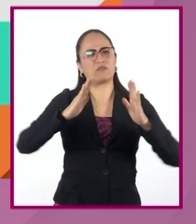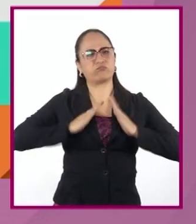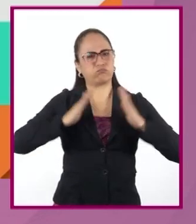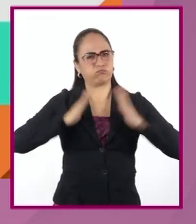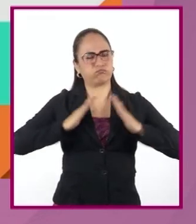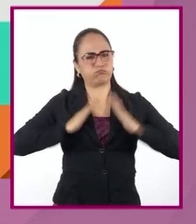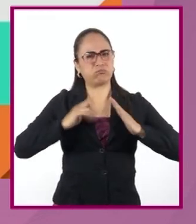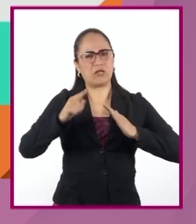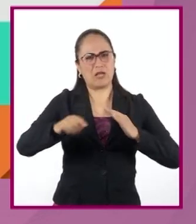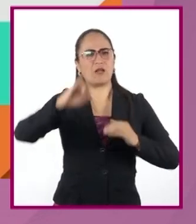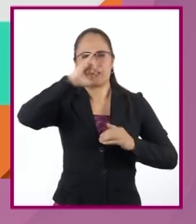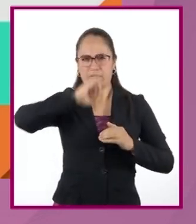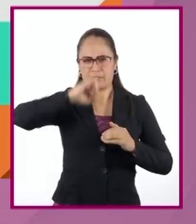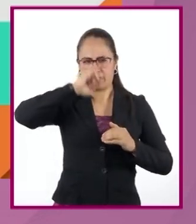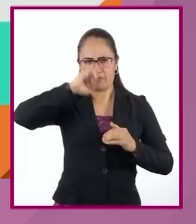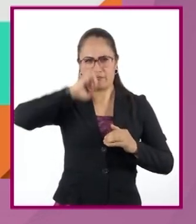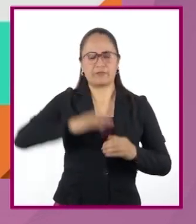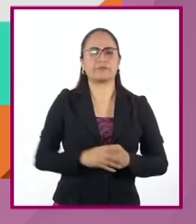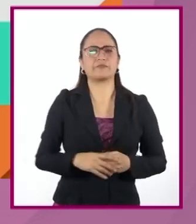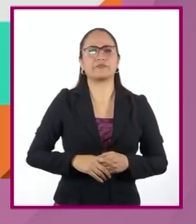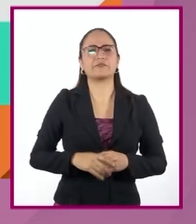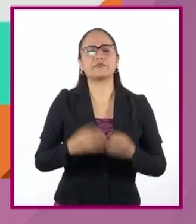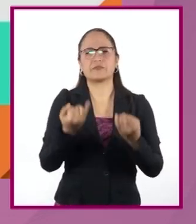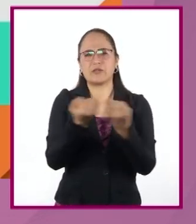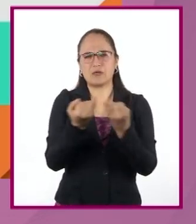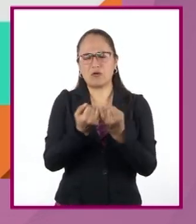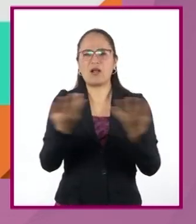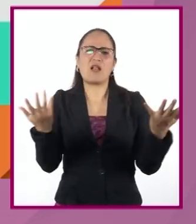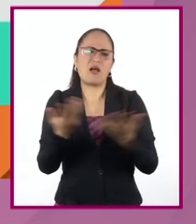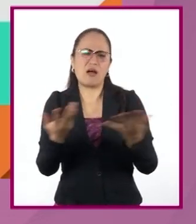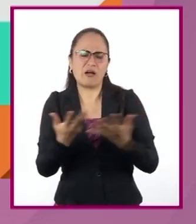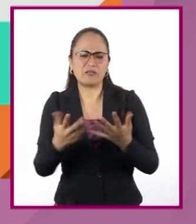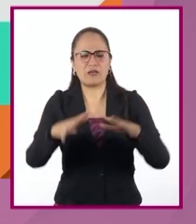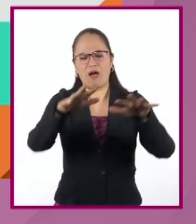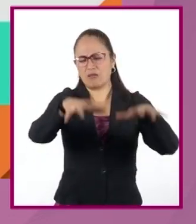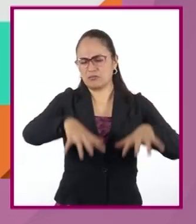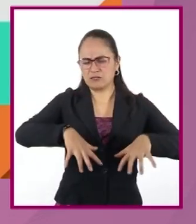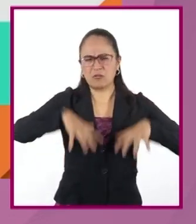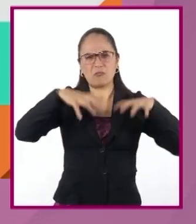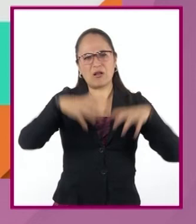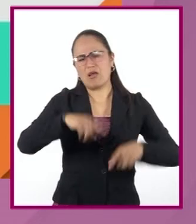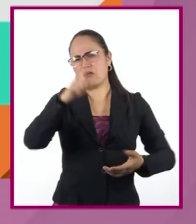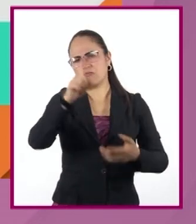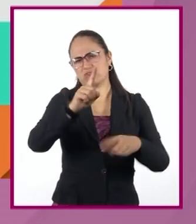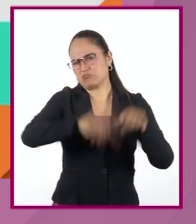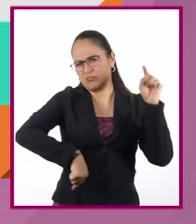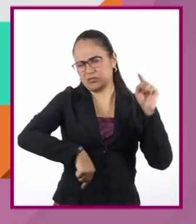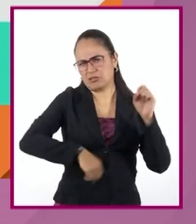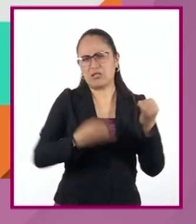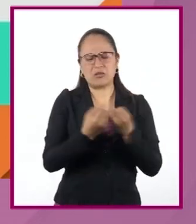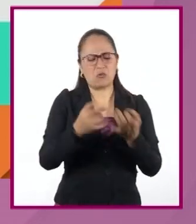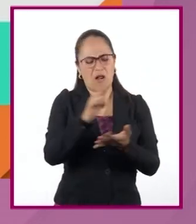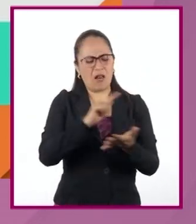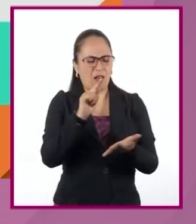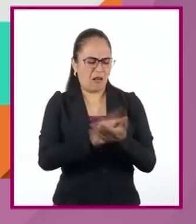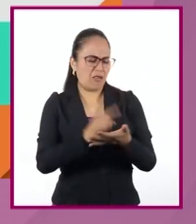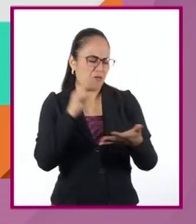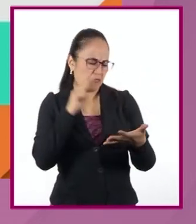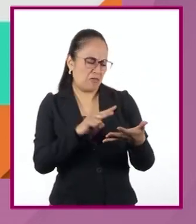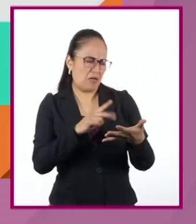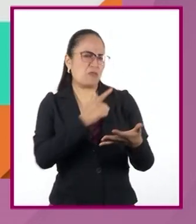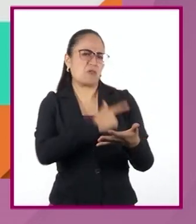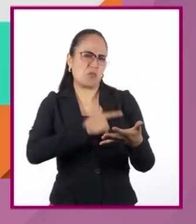sus competencias estaban la de convocar y disolver la asamblea, vetar leyes que eran de su agrado y